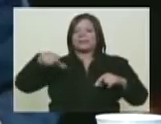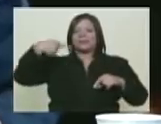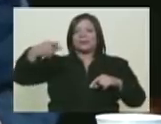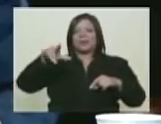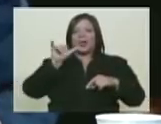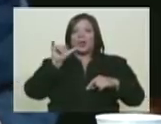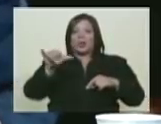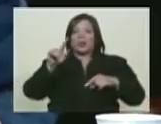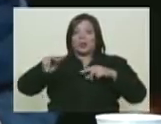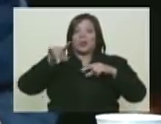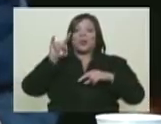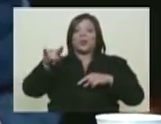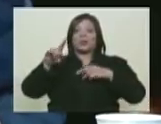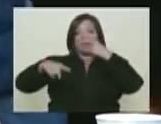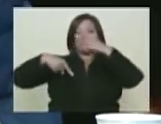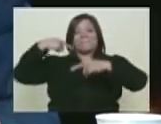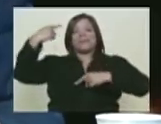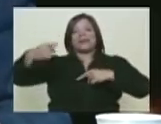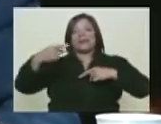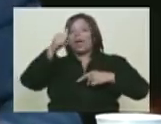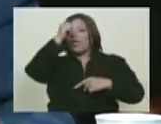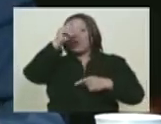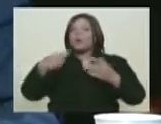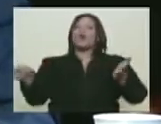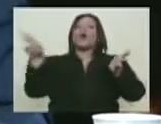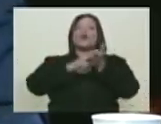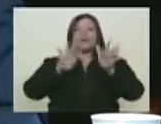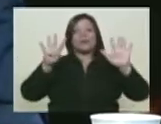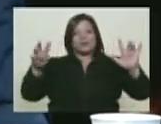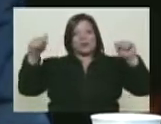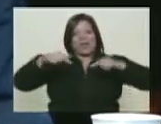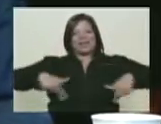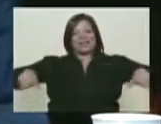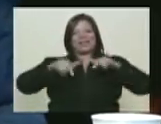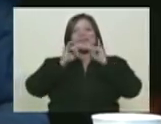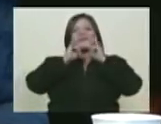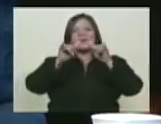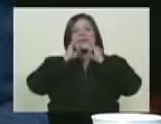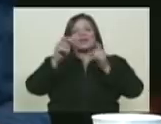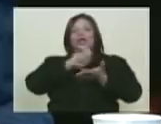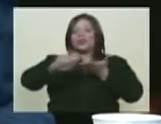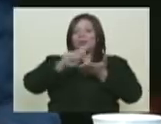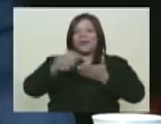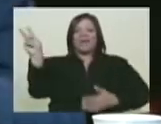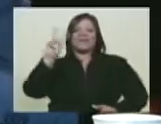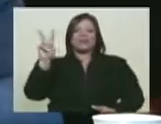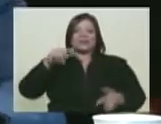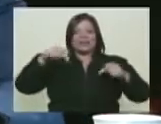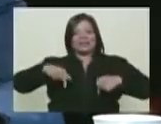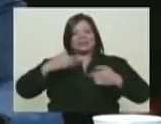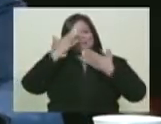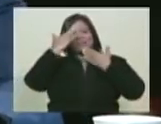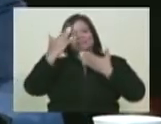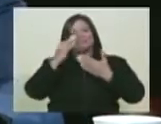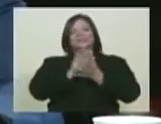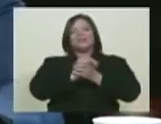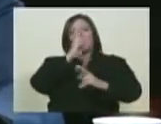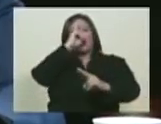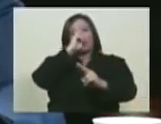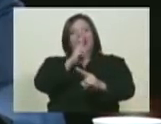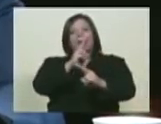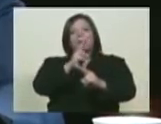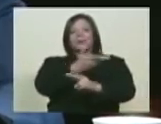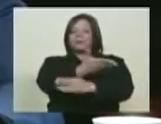que arranca el día de mañana. Y el domingo a las 9 los esperamos en una nueva emisión de Toma Nota Venezuela con este servidor Ernesto Villegas, siempre